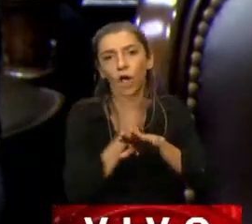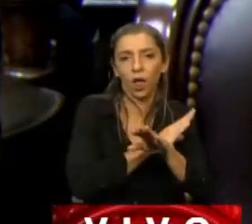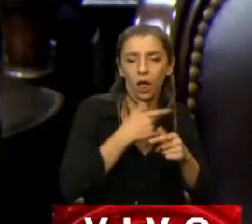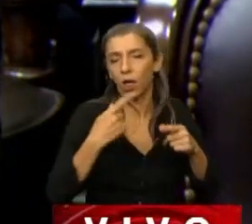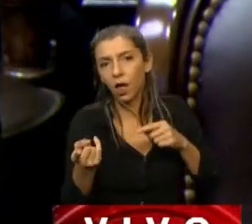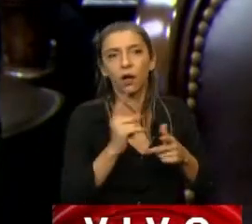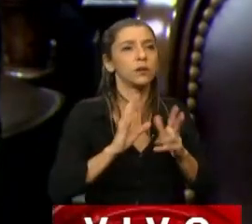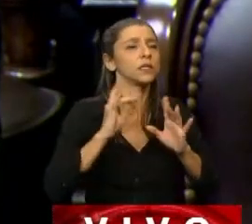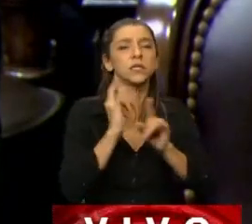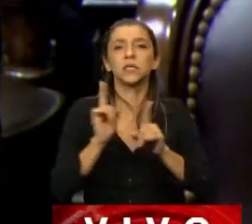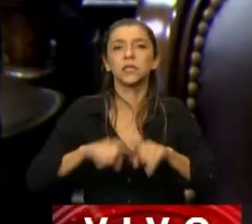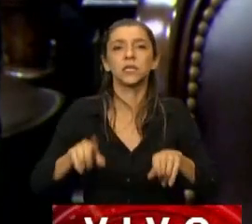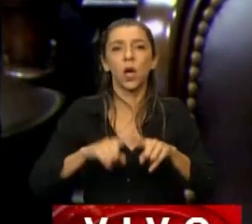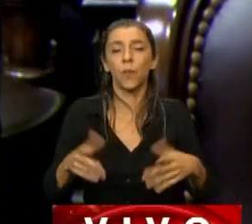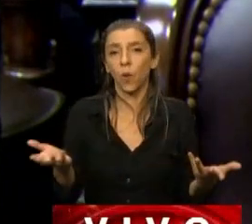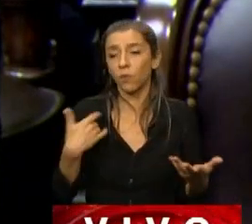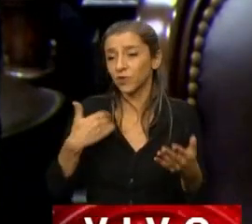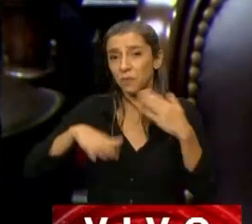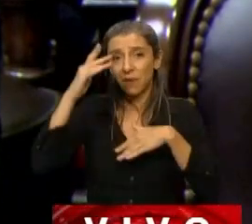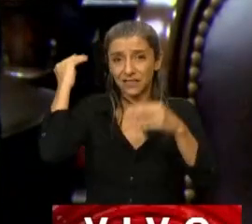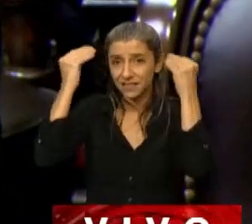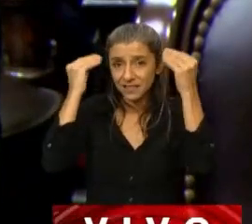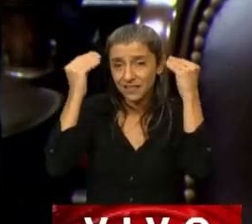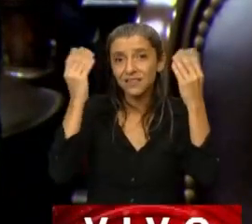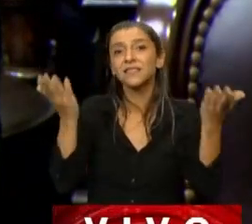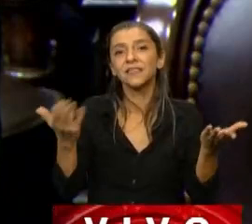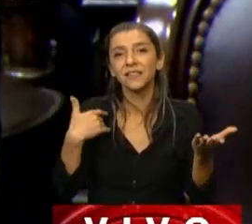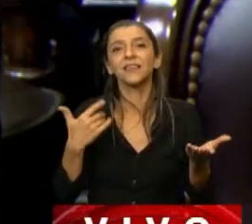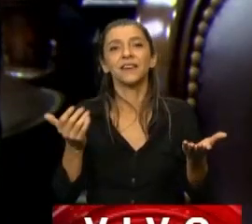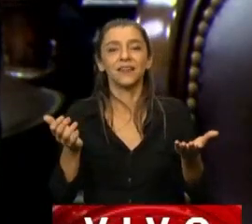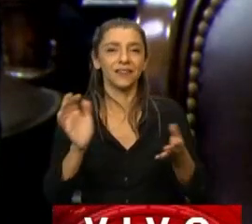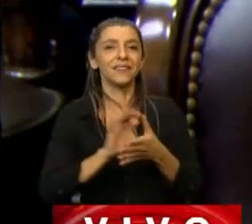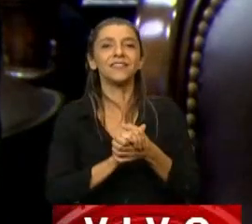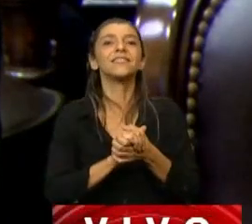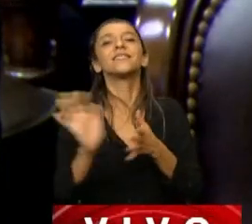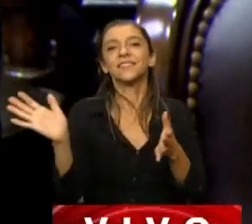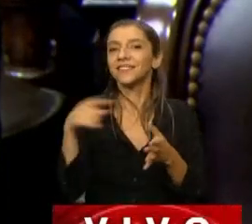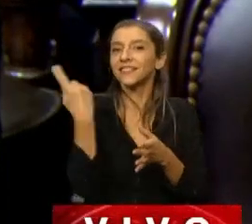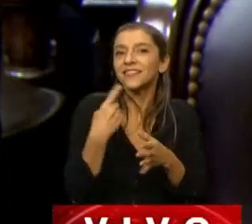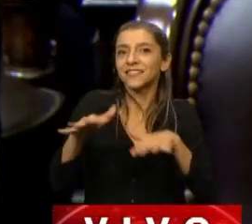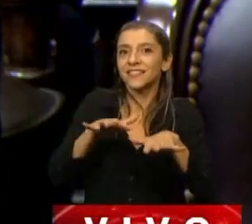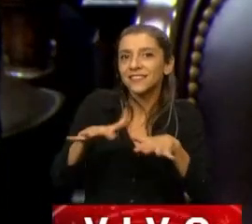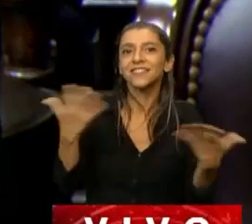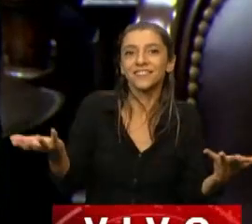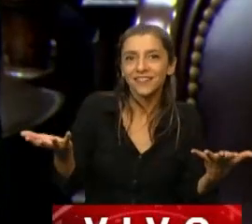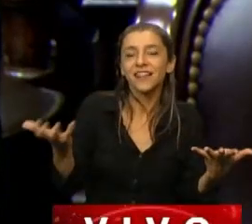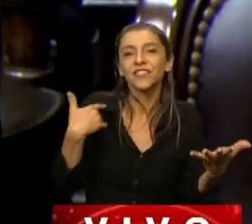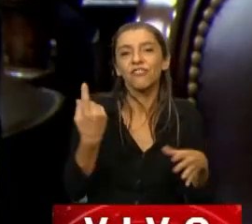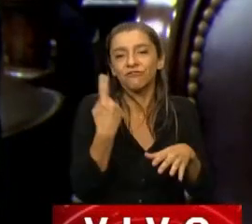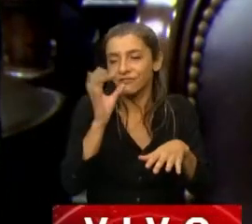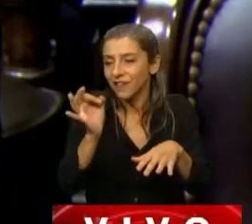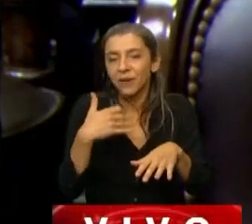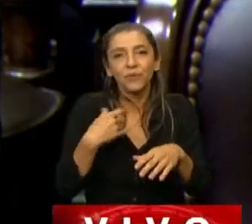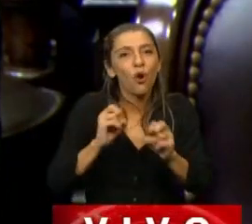Por eso lo más preocupante en este debate es que todo esto quede en una situación de impunidad. Que no se sepa bien quiénes son los